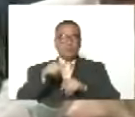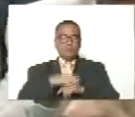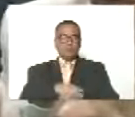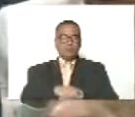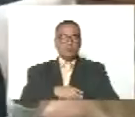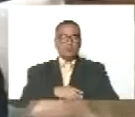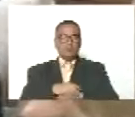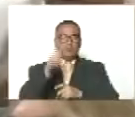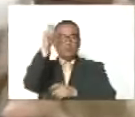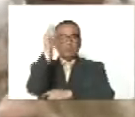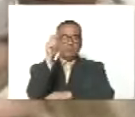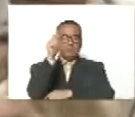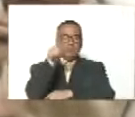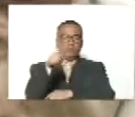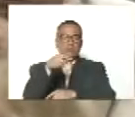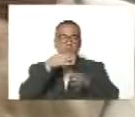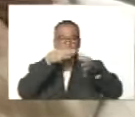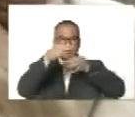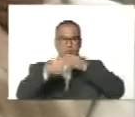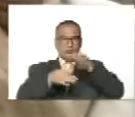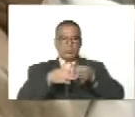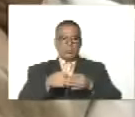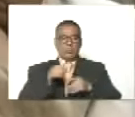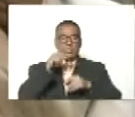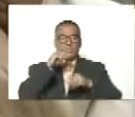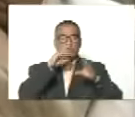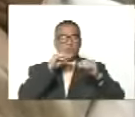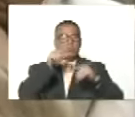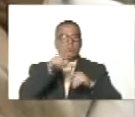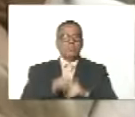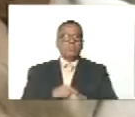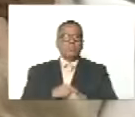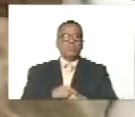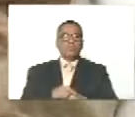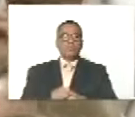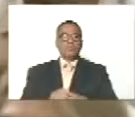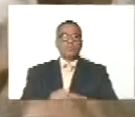el diputado expresó desde las alturas.